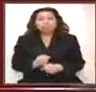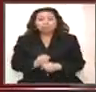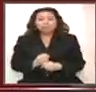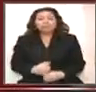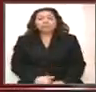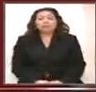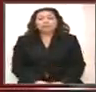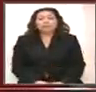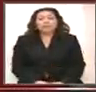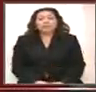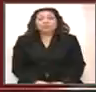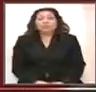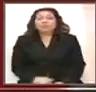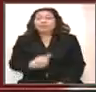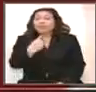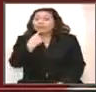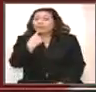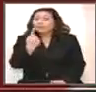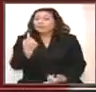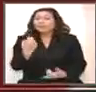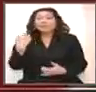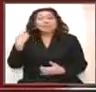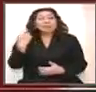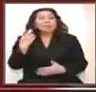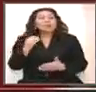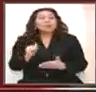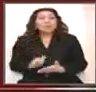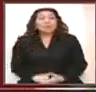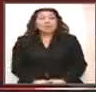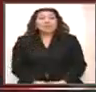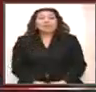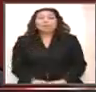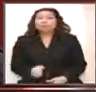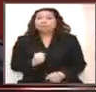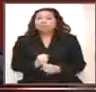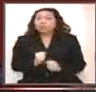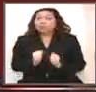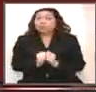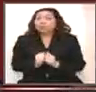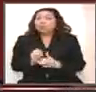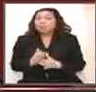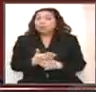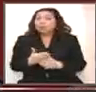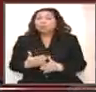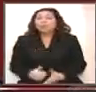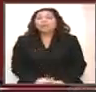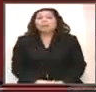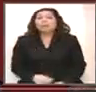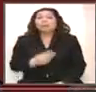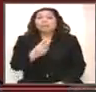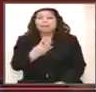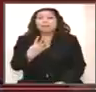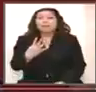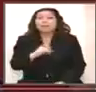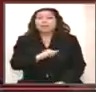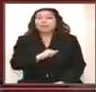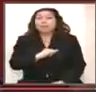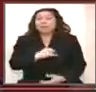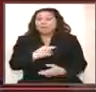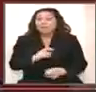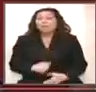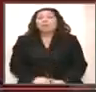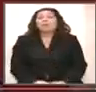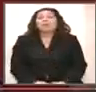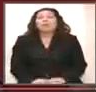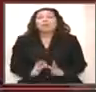cuenta se refieren a que esta política ha sido elaborada con la participación de 29 instituciones públicas